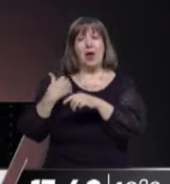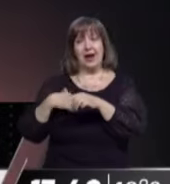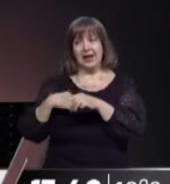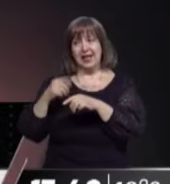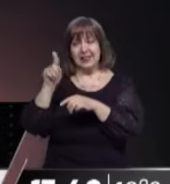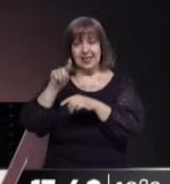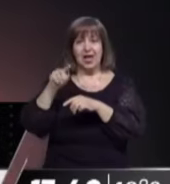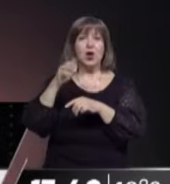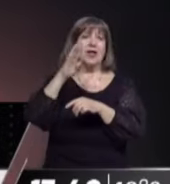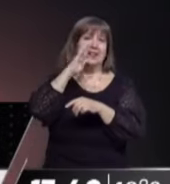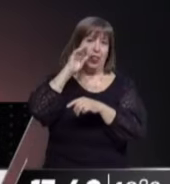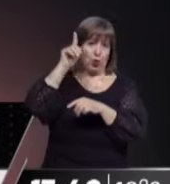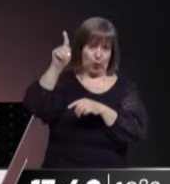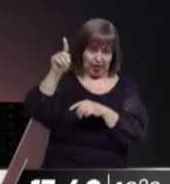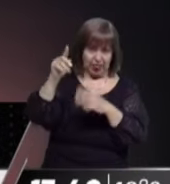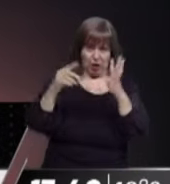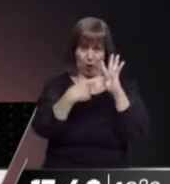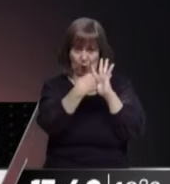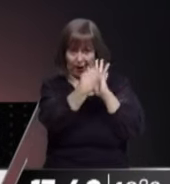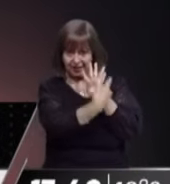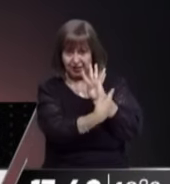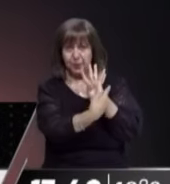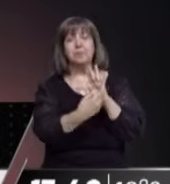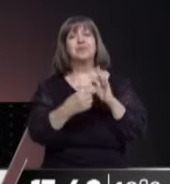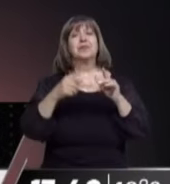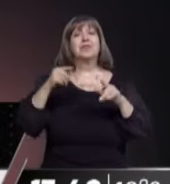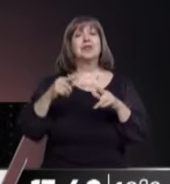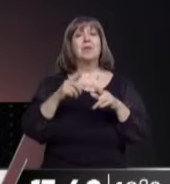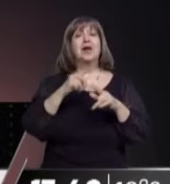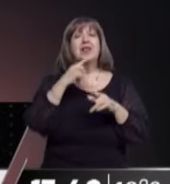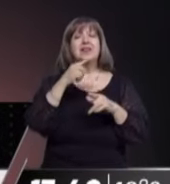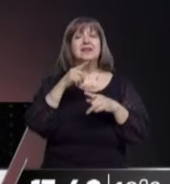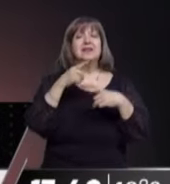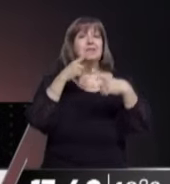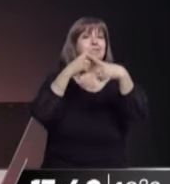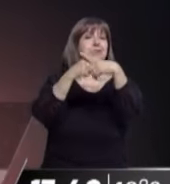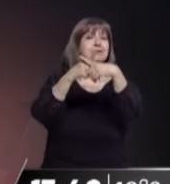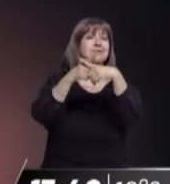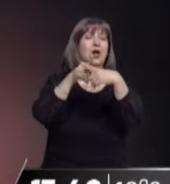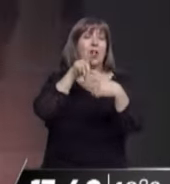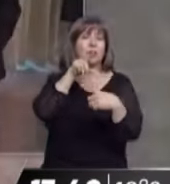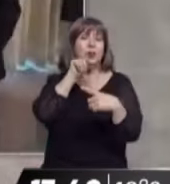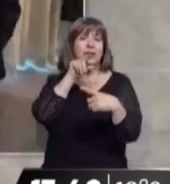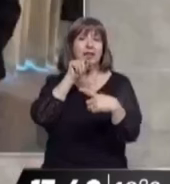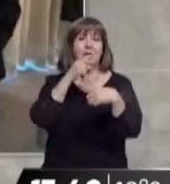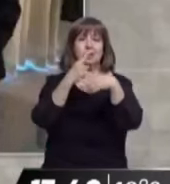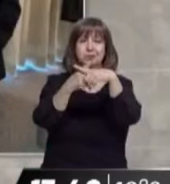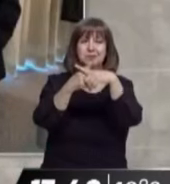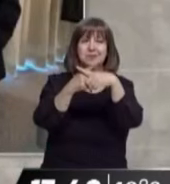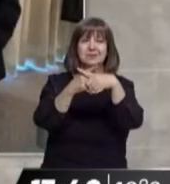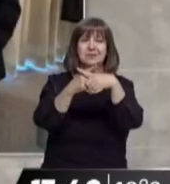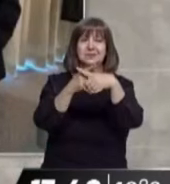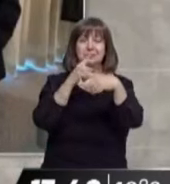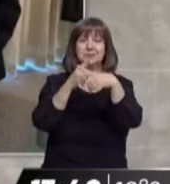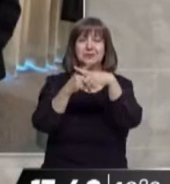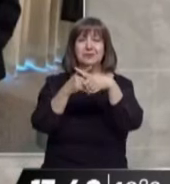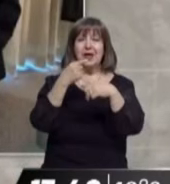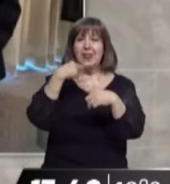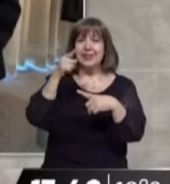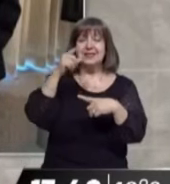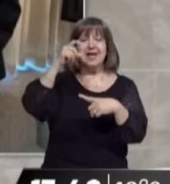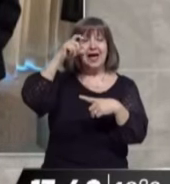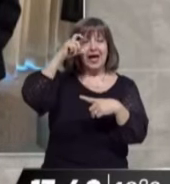allí en los Estados Unidos. Bueno, queremos compartir con ustedes el tuit en el cual justamente este empresario tan importante a